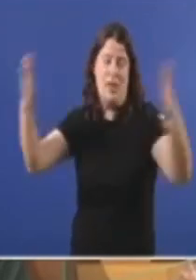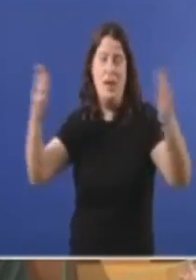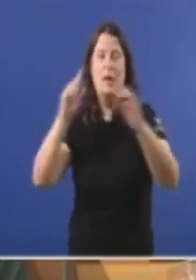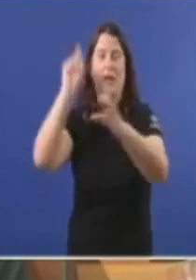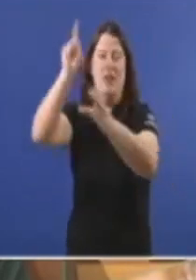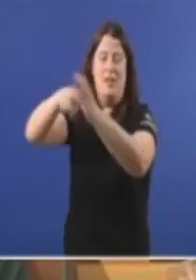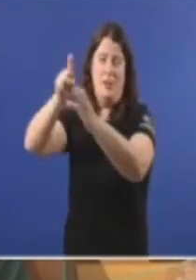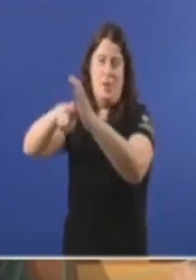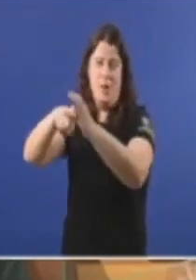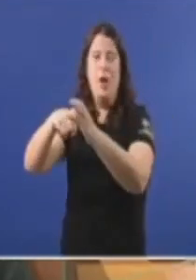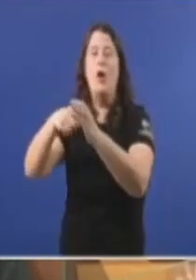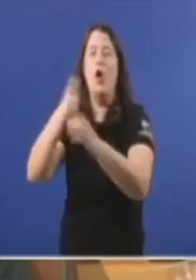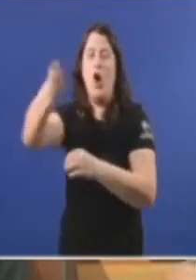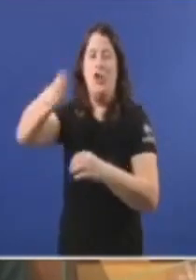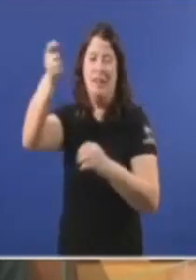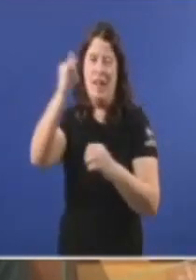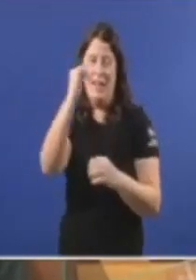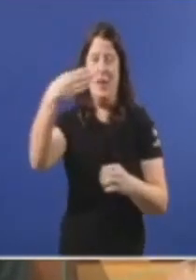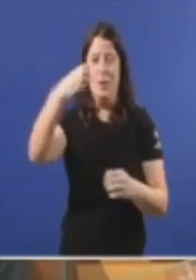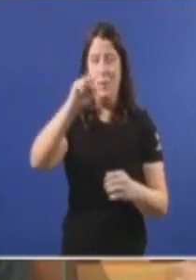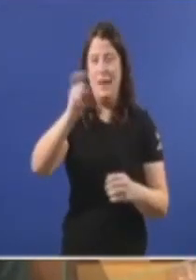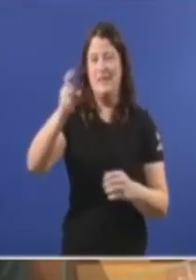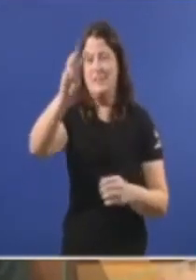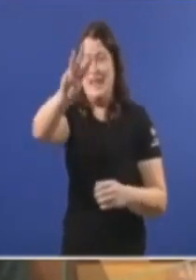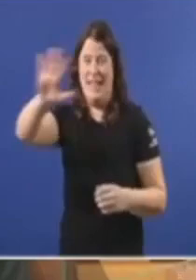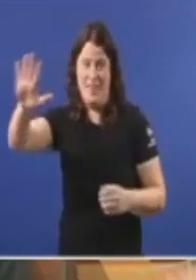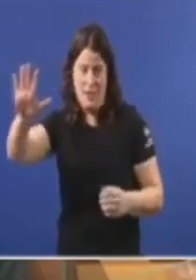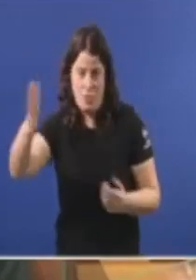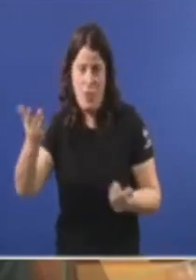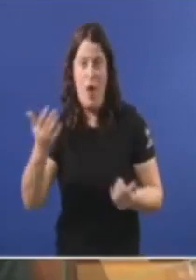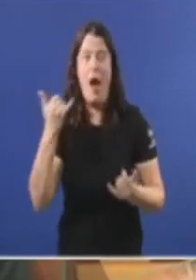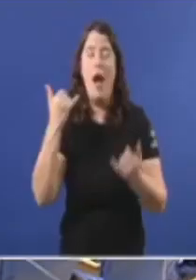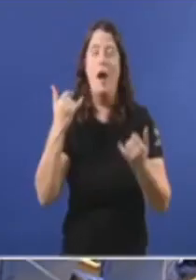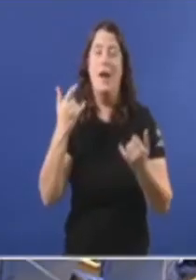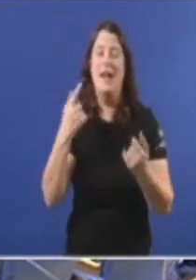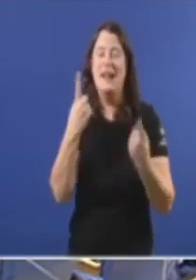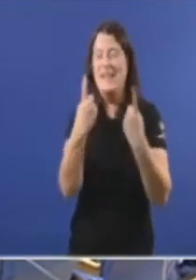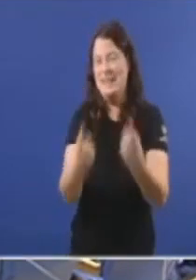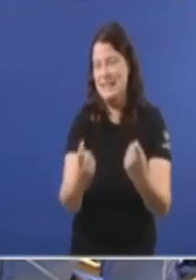IBEX 35. Por contra, o que necesitamos